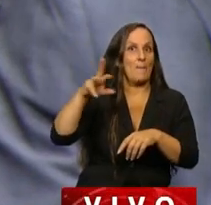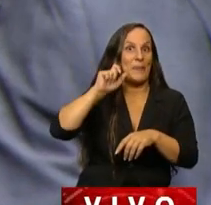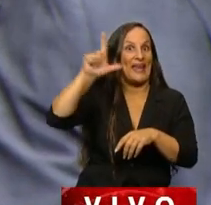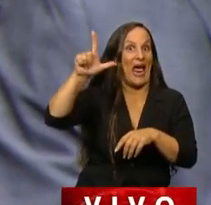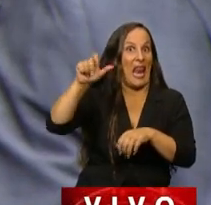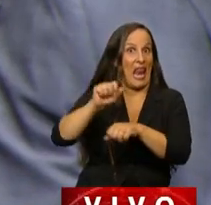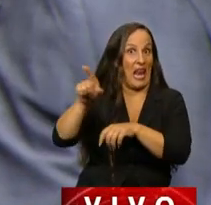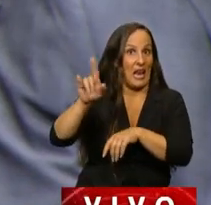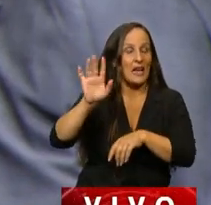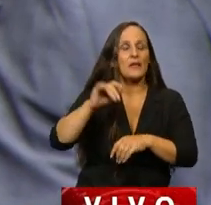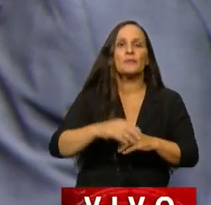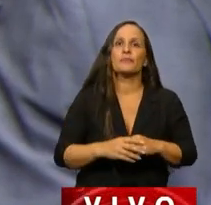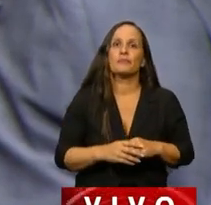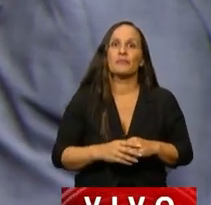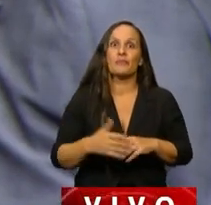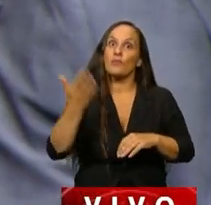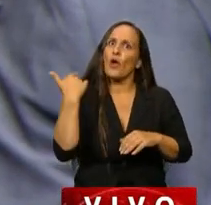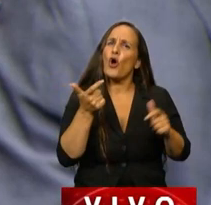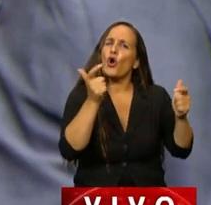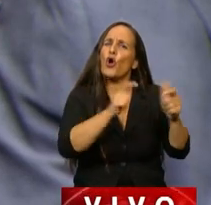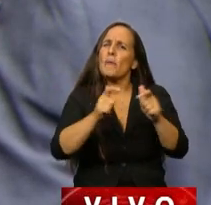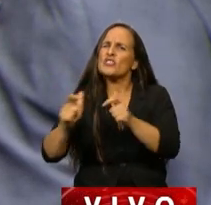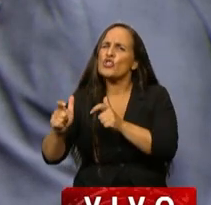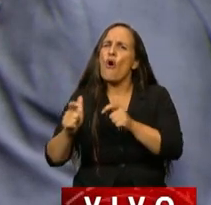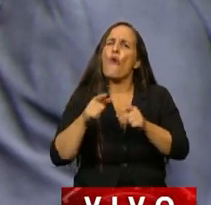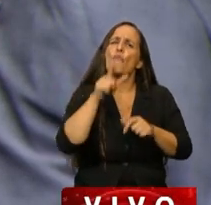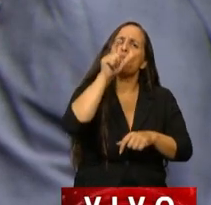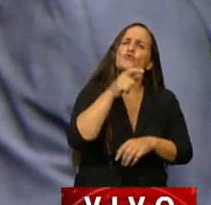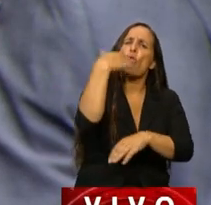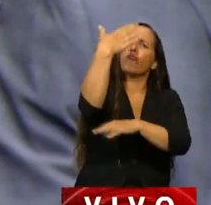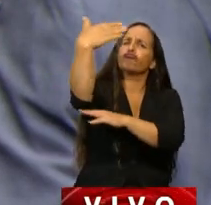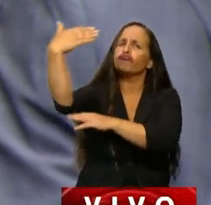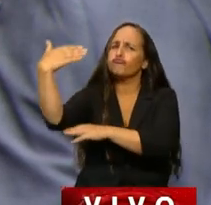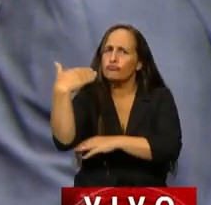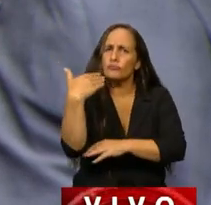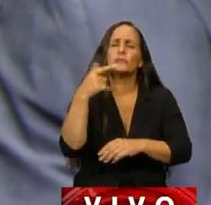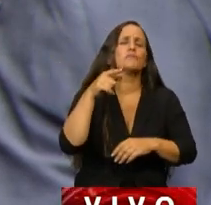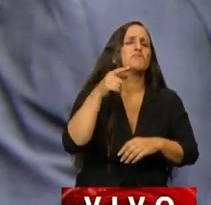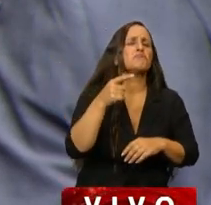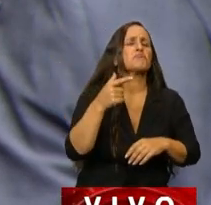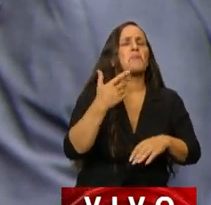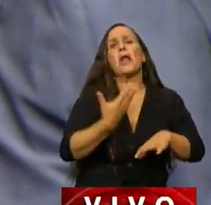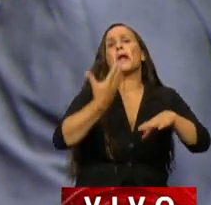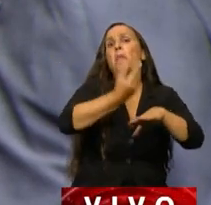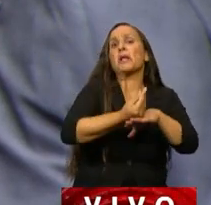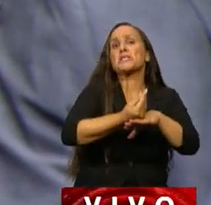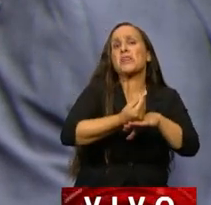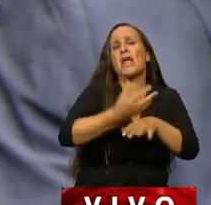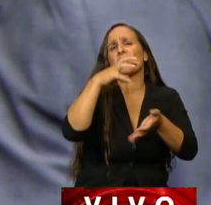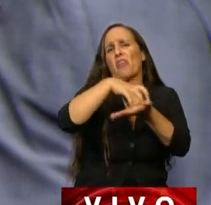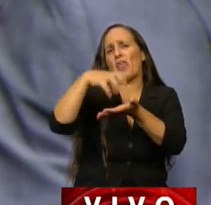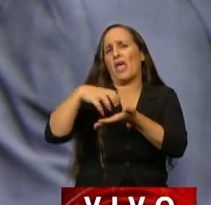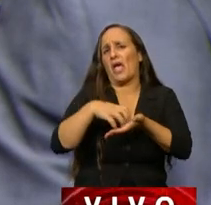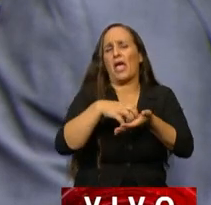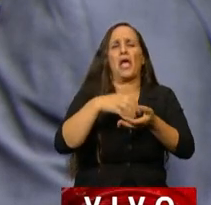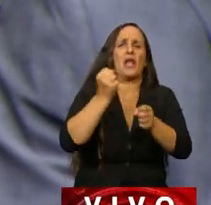En las comisiones hemos escuchado a los funcionarios, a los representantes de